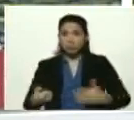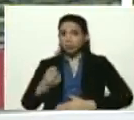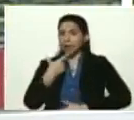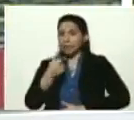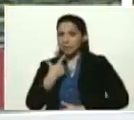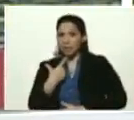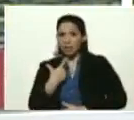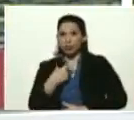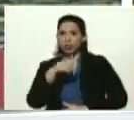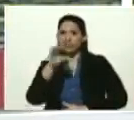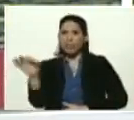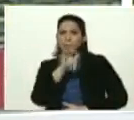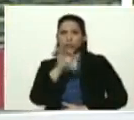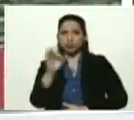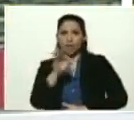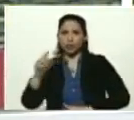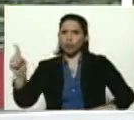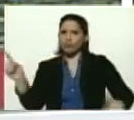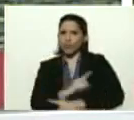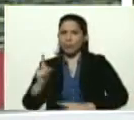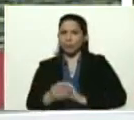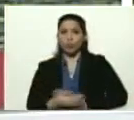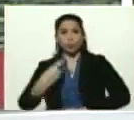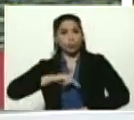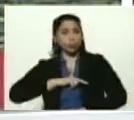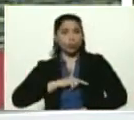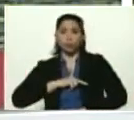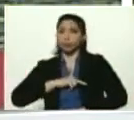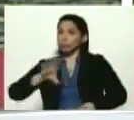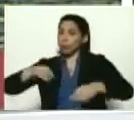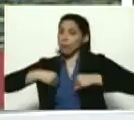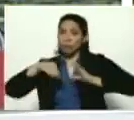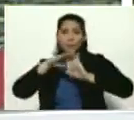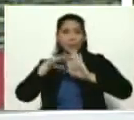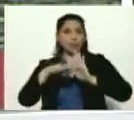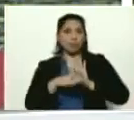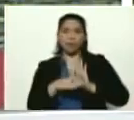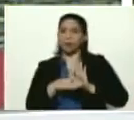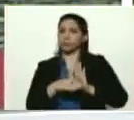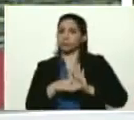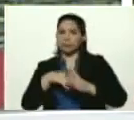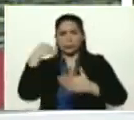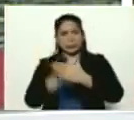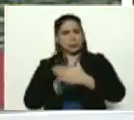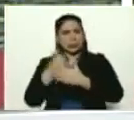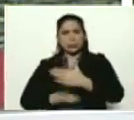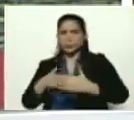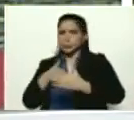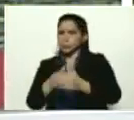tratamientos 100% efectivos, estaremos nosotros tomando medidas y en combate permanente.